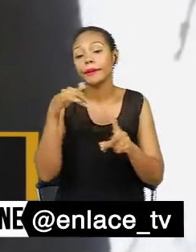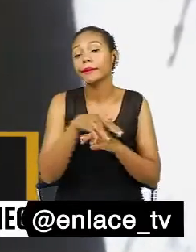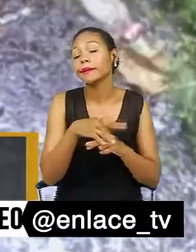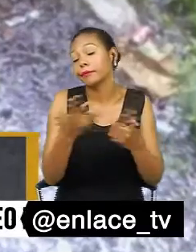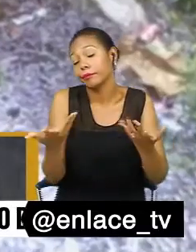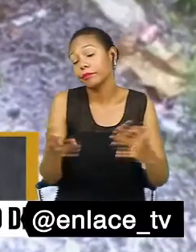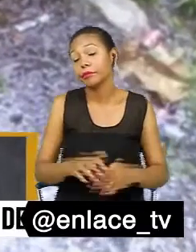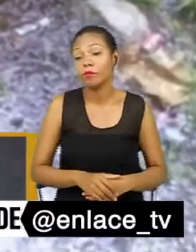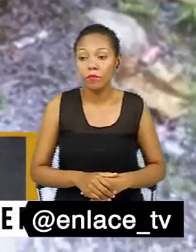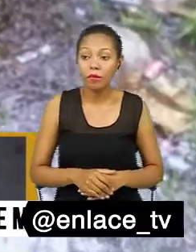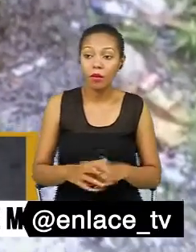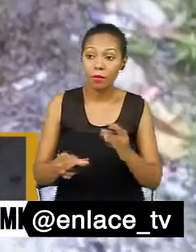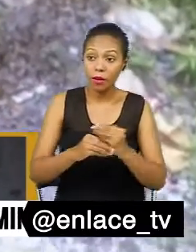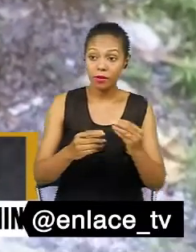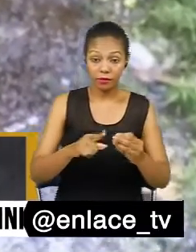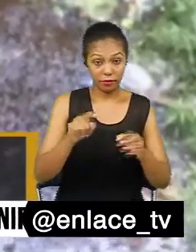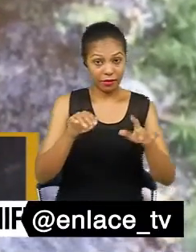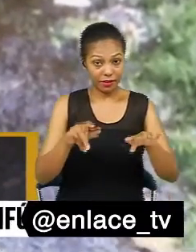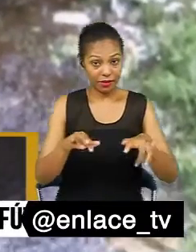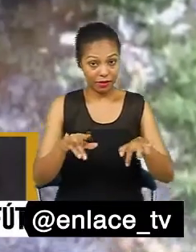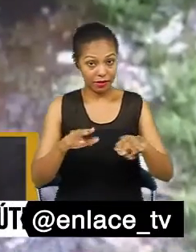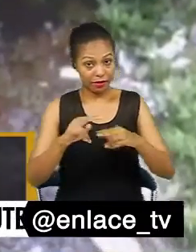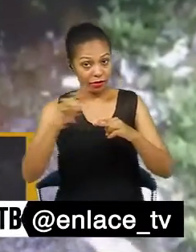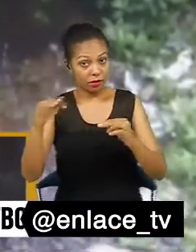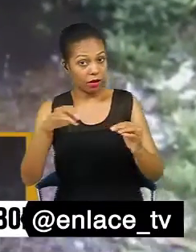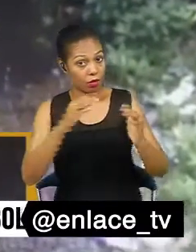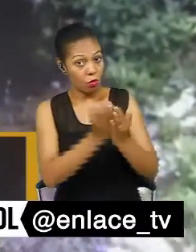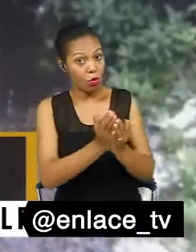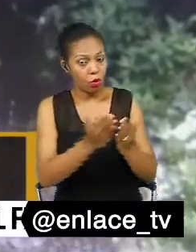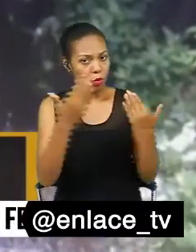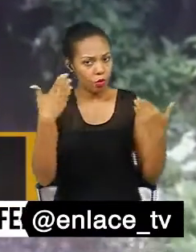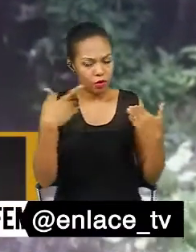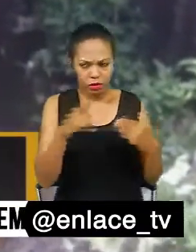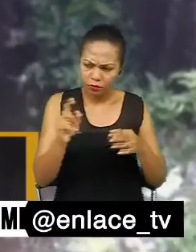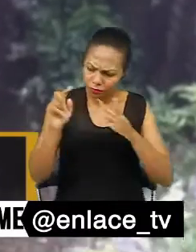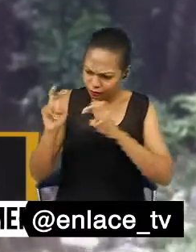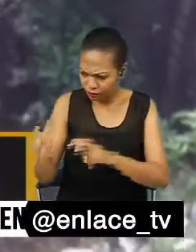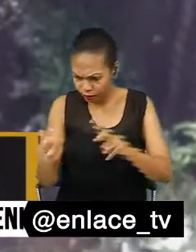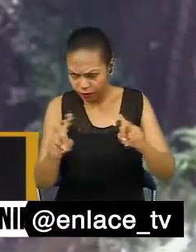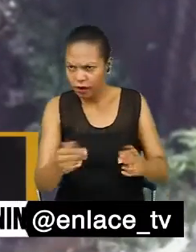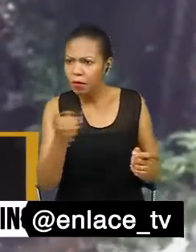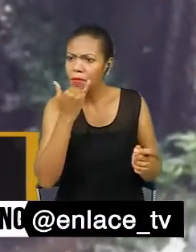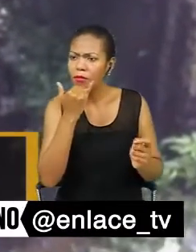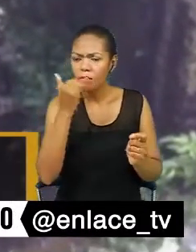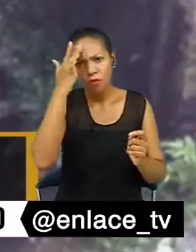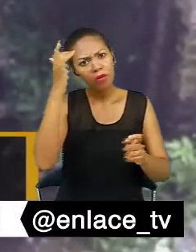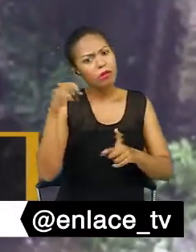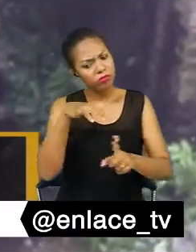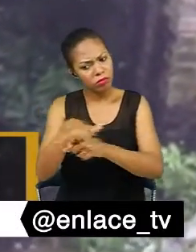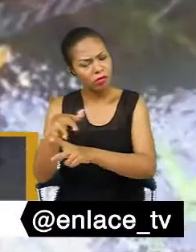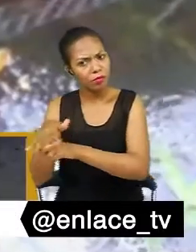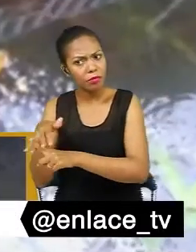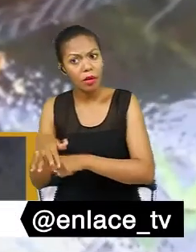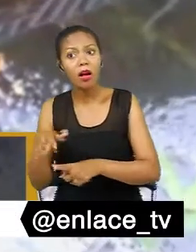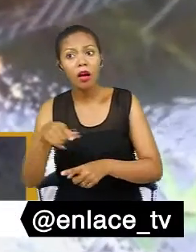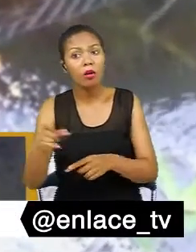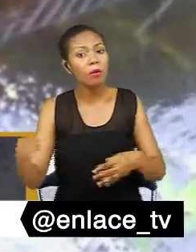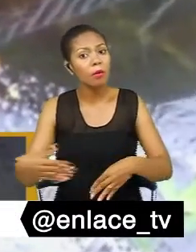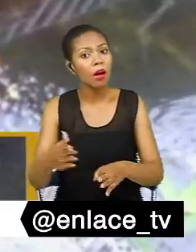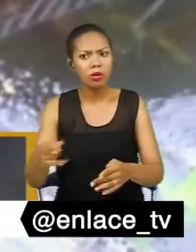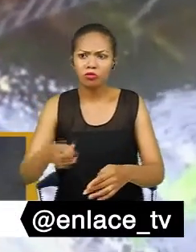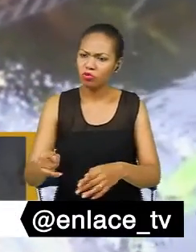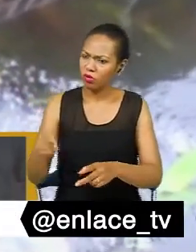de Puerto Wilches inspeccionan la zona para determinar qué fue lo que pasó y produjo este hecho que atenta contra las especies nativas que habitan en